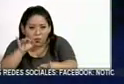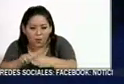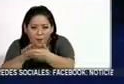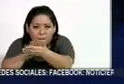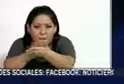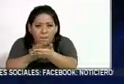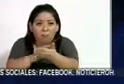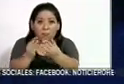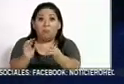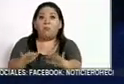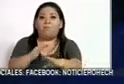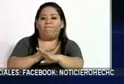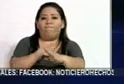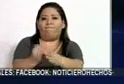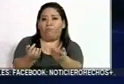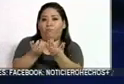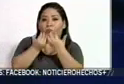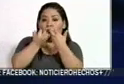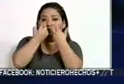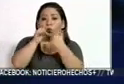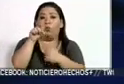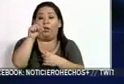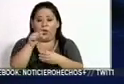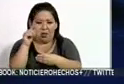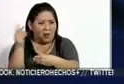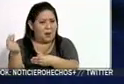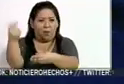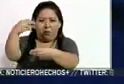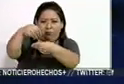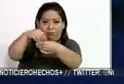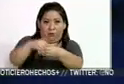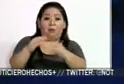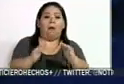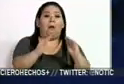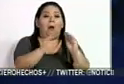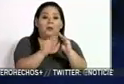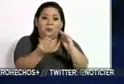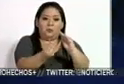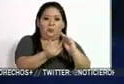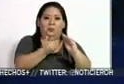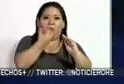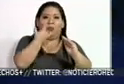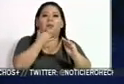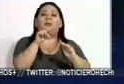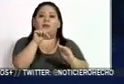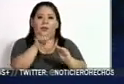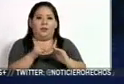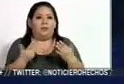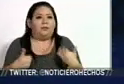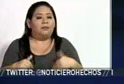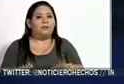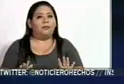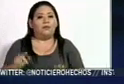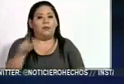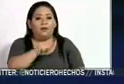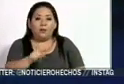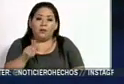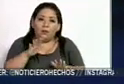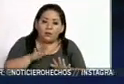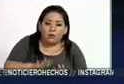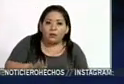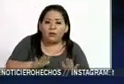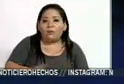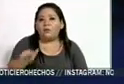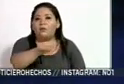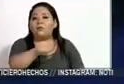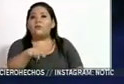que son los que se llevan y introducen los virus a las casas. Así es que hay que tener el arma y hay que tener conocimiento también de